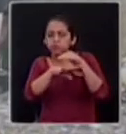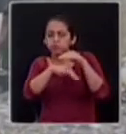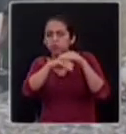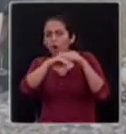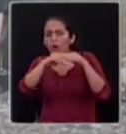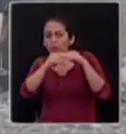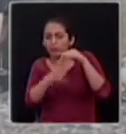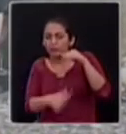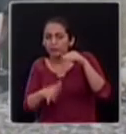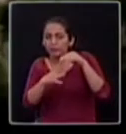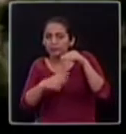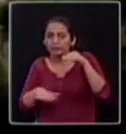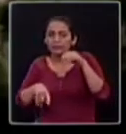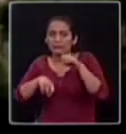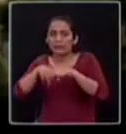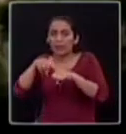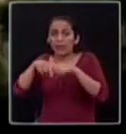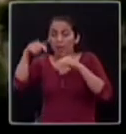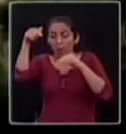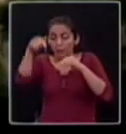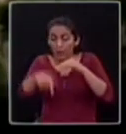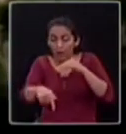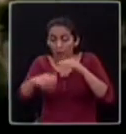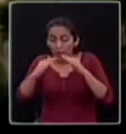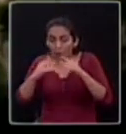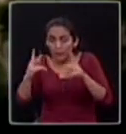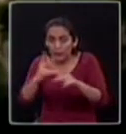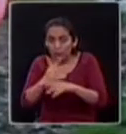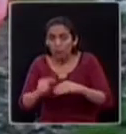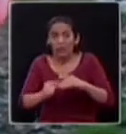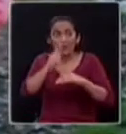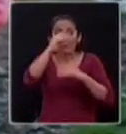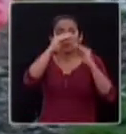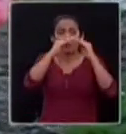que amenaza las viviendas de la parte baja y alta. Hernán Samaniego, Telerama Noticias.